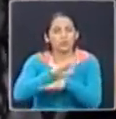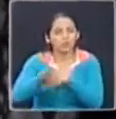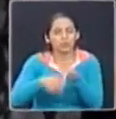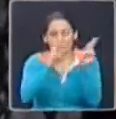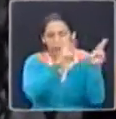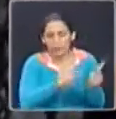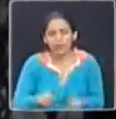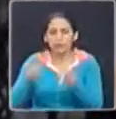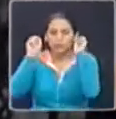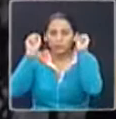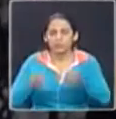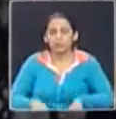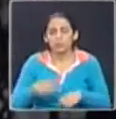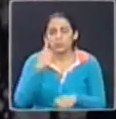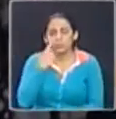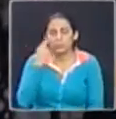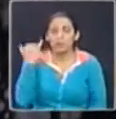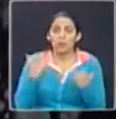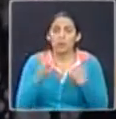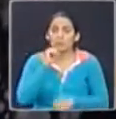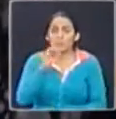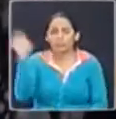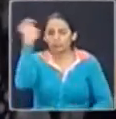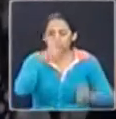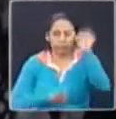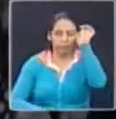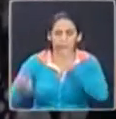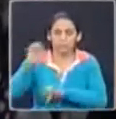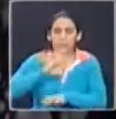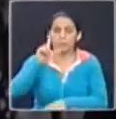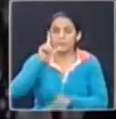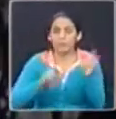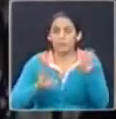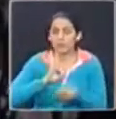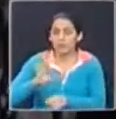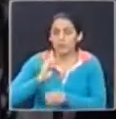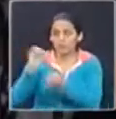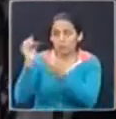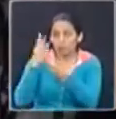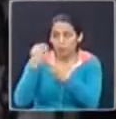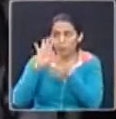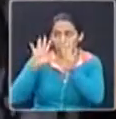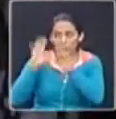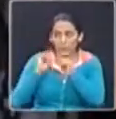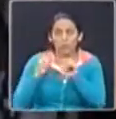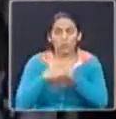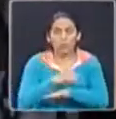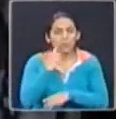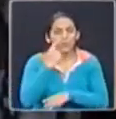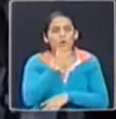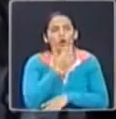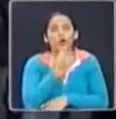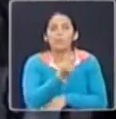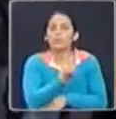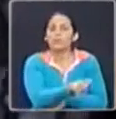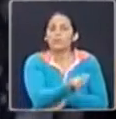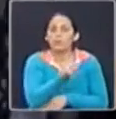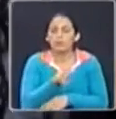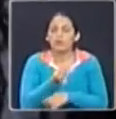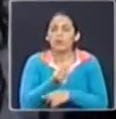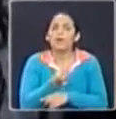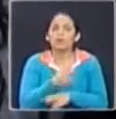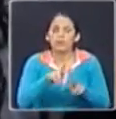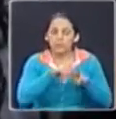se evalúan y luego de tener ya una evaluación no solamente técnica sino financiera, hay que gestionar el financiamiento. Era la intervención integral en ese punto,